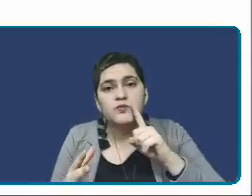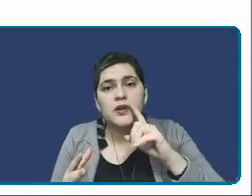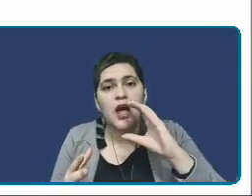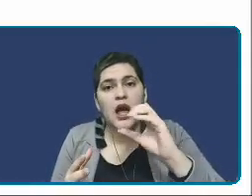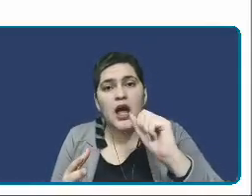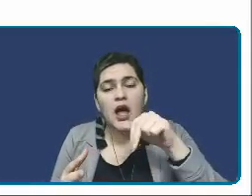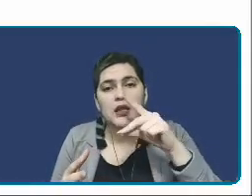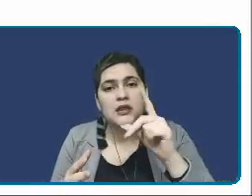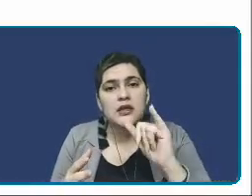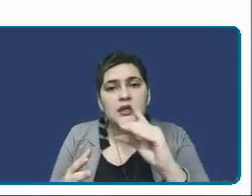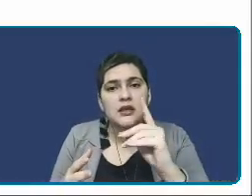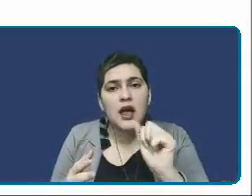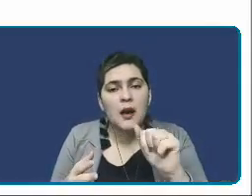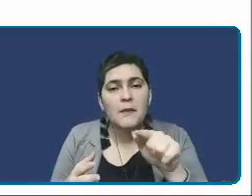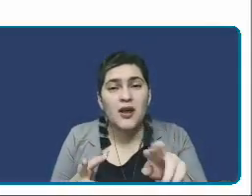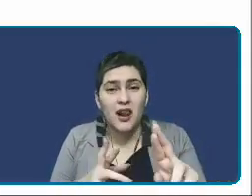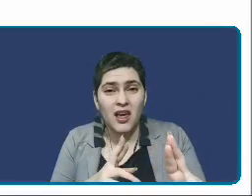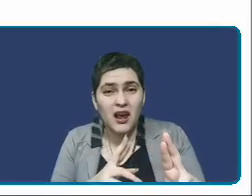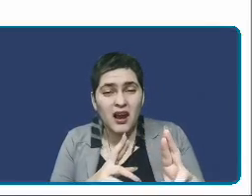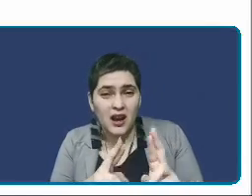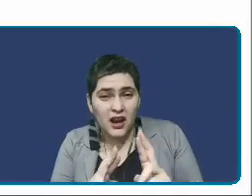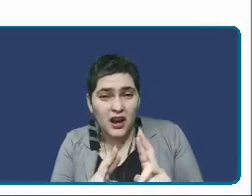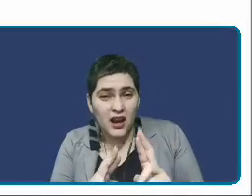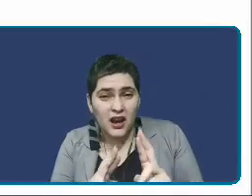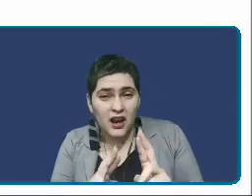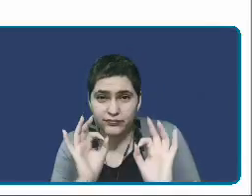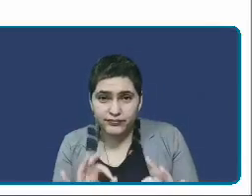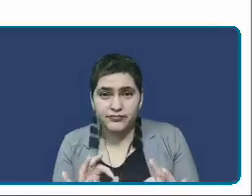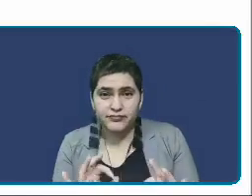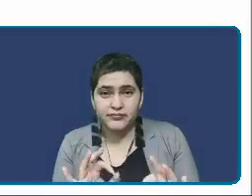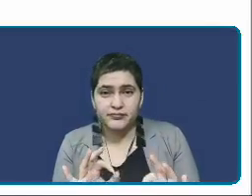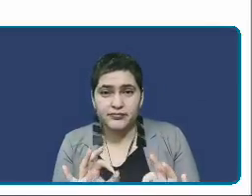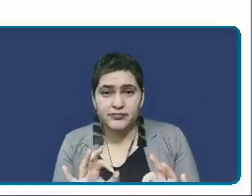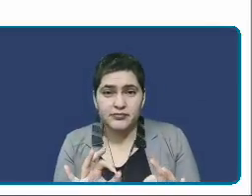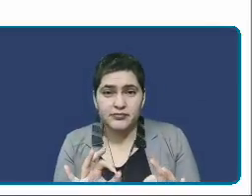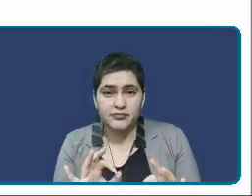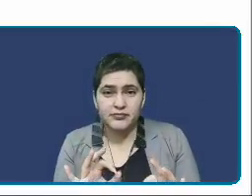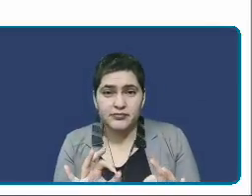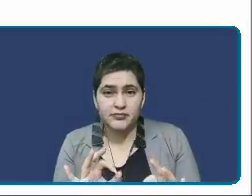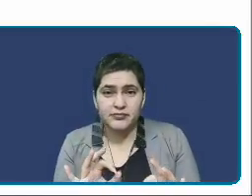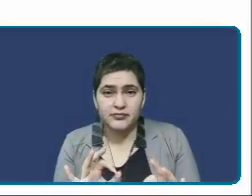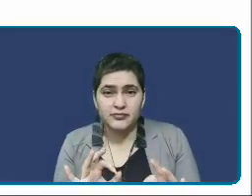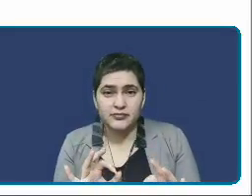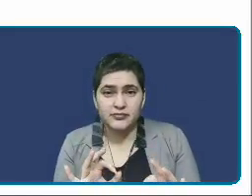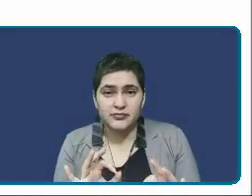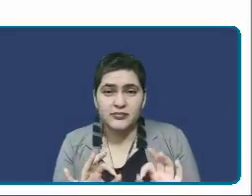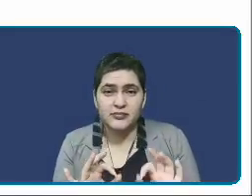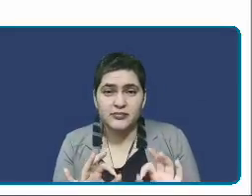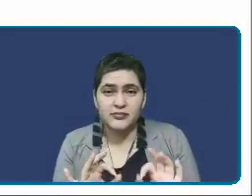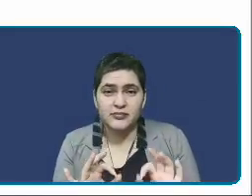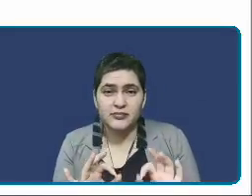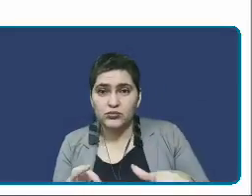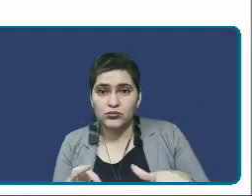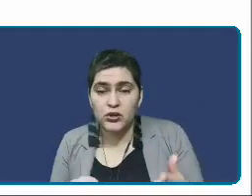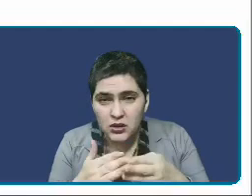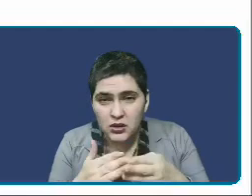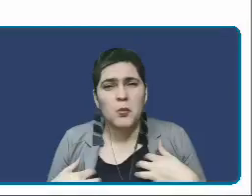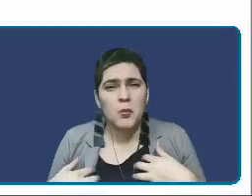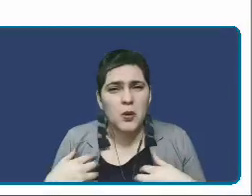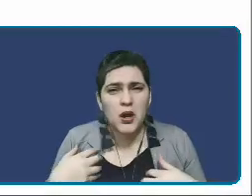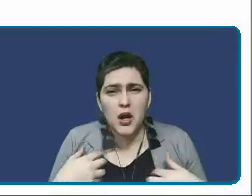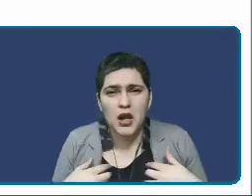visto una relación certera de que sí es una consecuencia por la cual tengo dolor o tengo molestia o no puedo comer ciertas cosas,